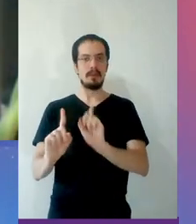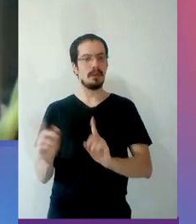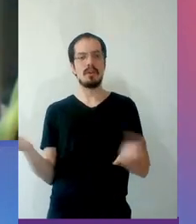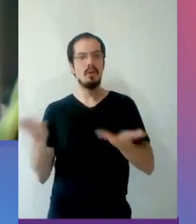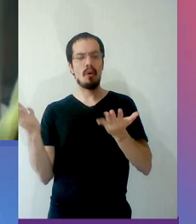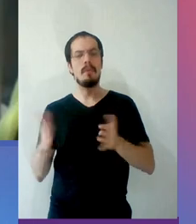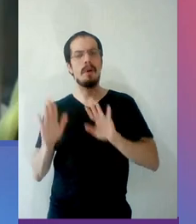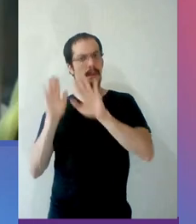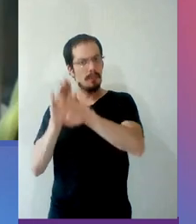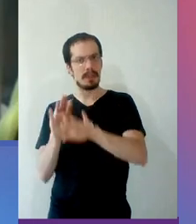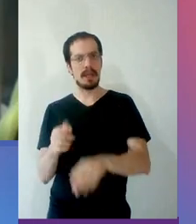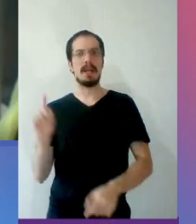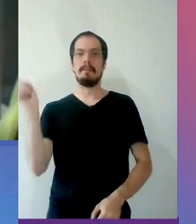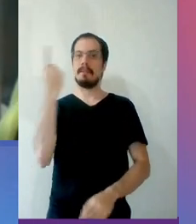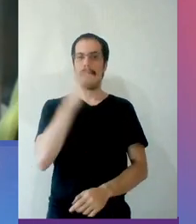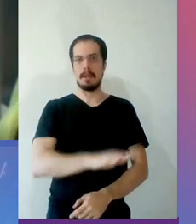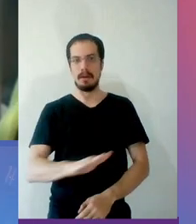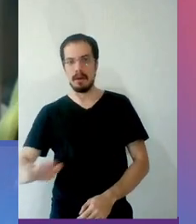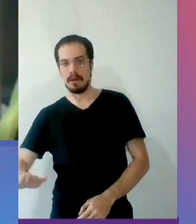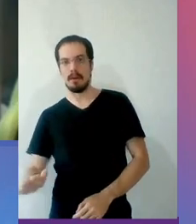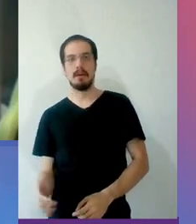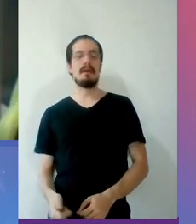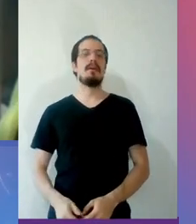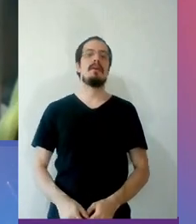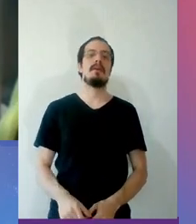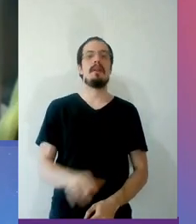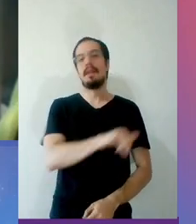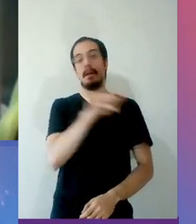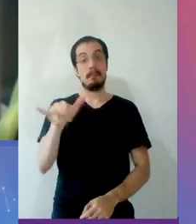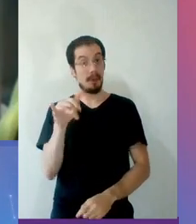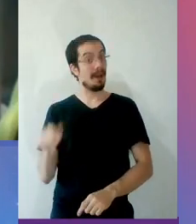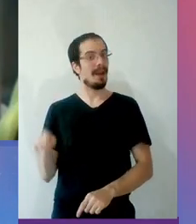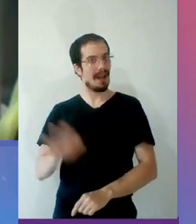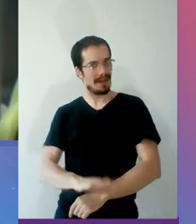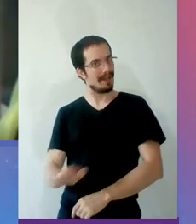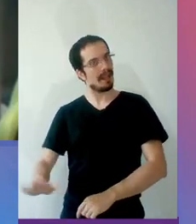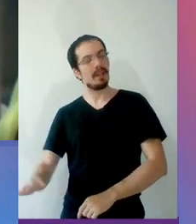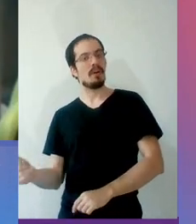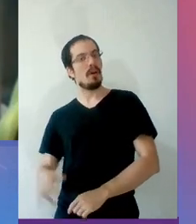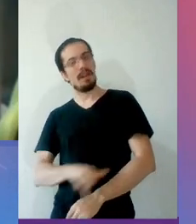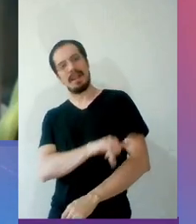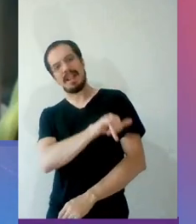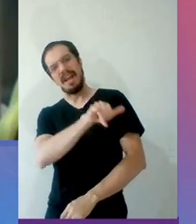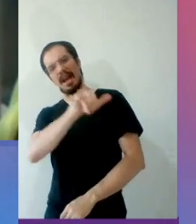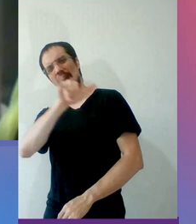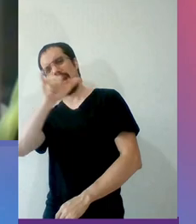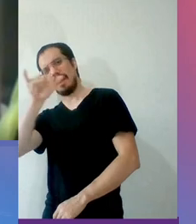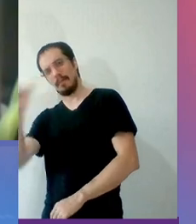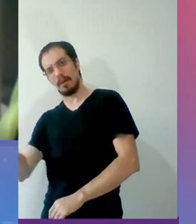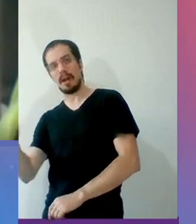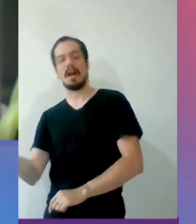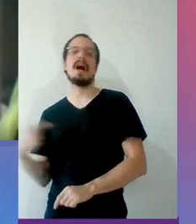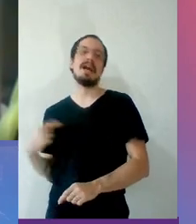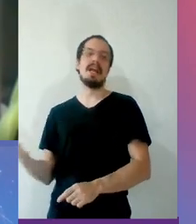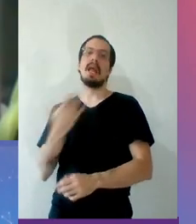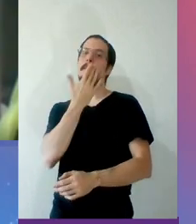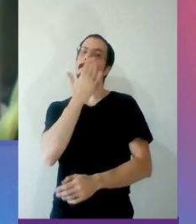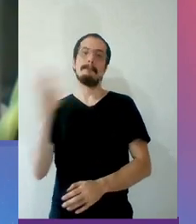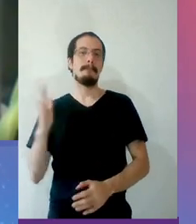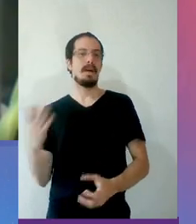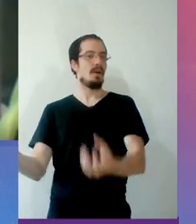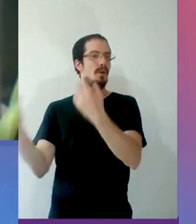etapa. Después van a tener estos niños, ¿cierto? Tal como tú decías, Alison, una mejor educación,